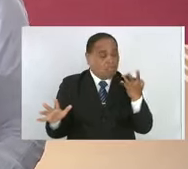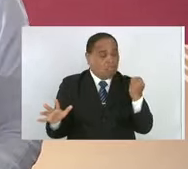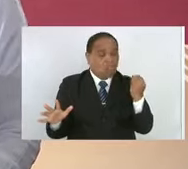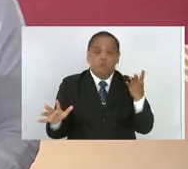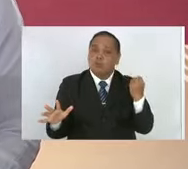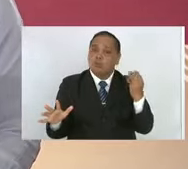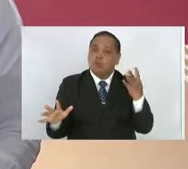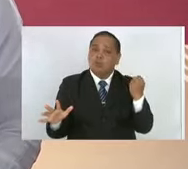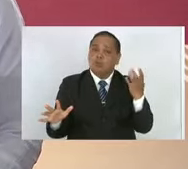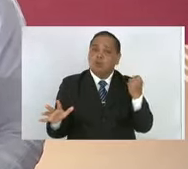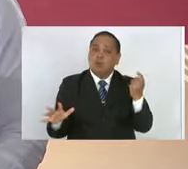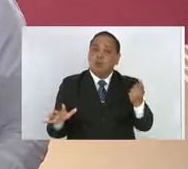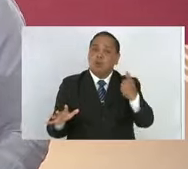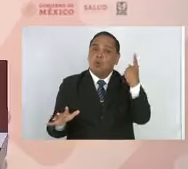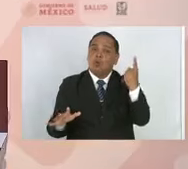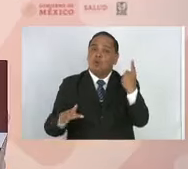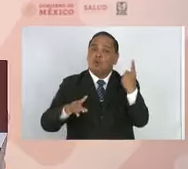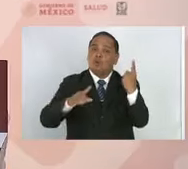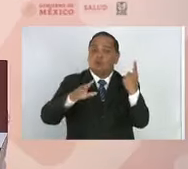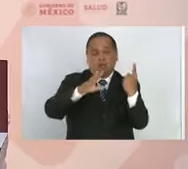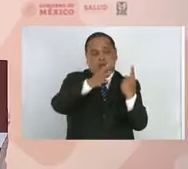solo rechazaban a 1.